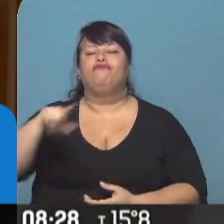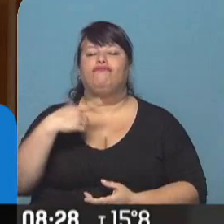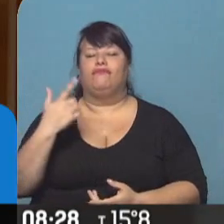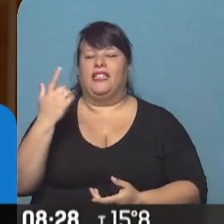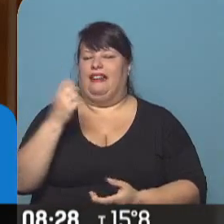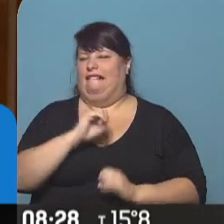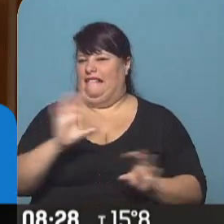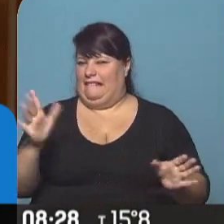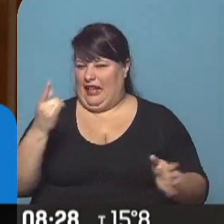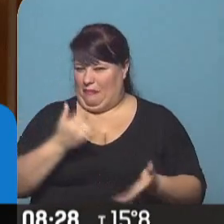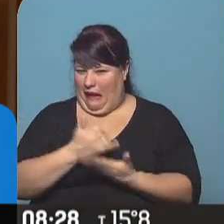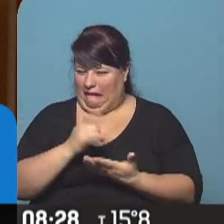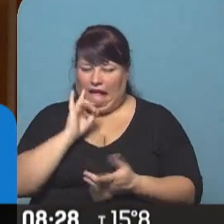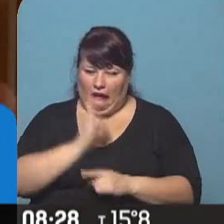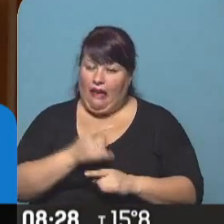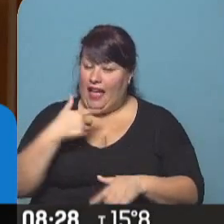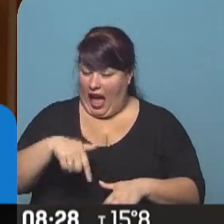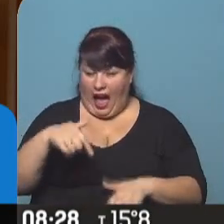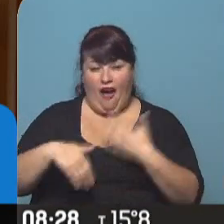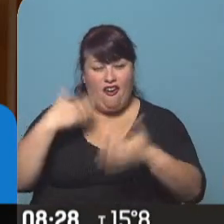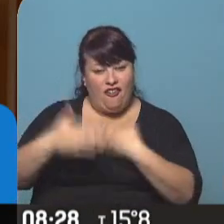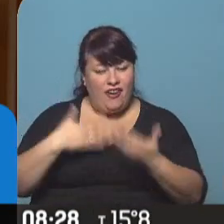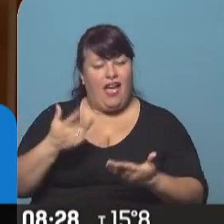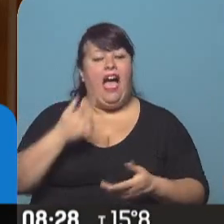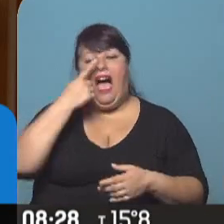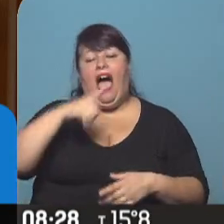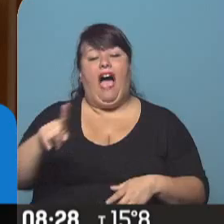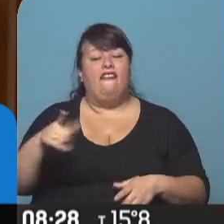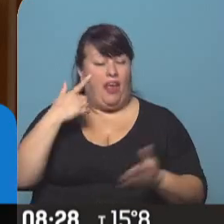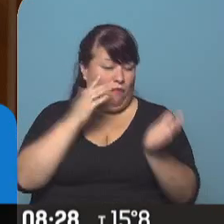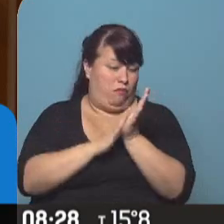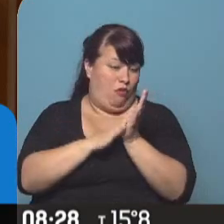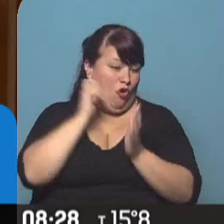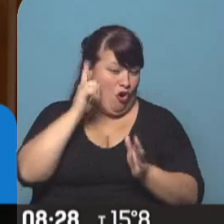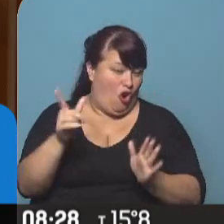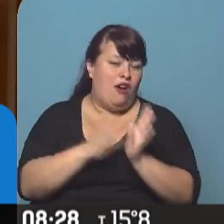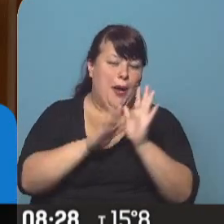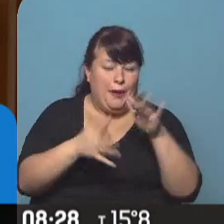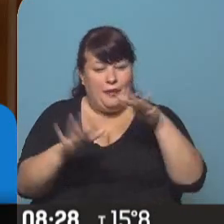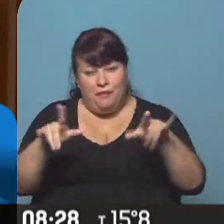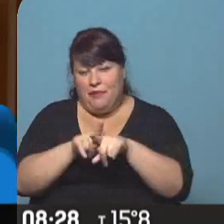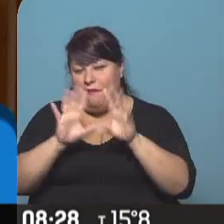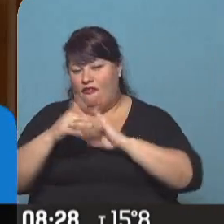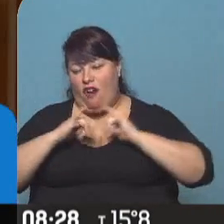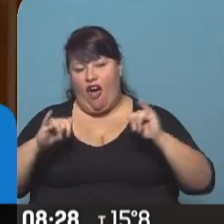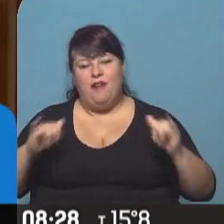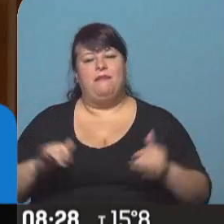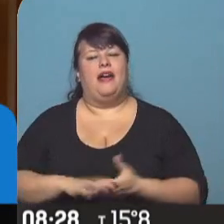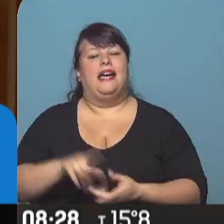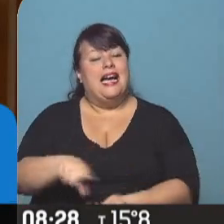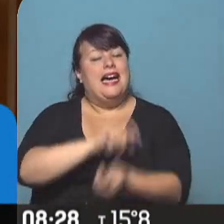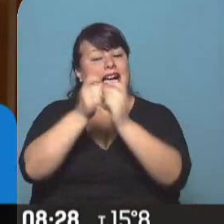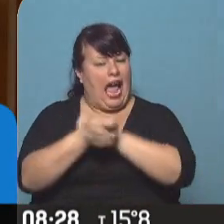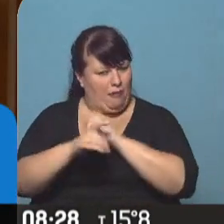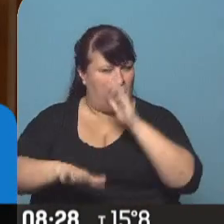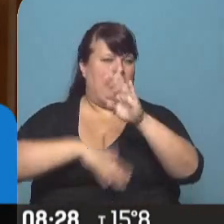banal pero evidentemente ahora después son los resultados en vista bueno están todos más o menos haciendo lo mismo estos cambios se